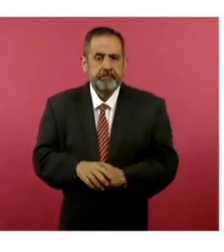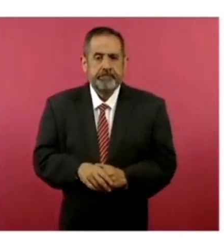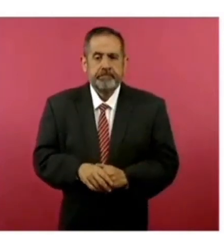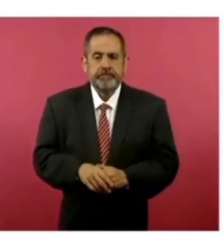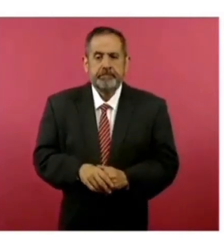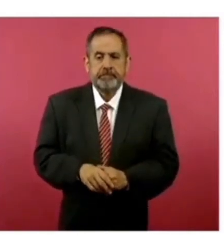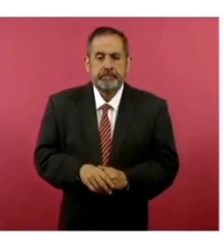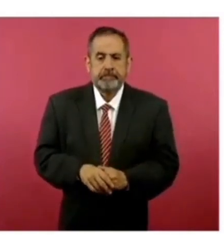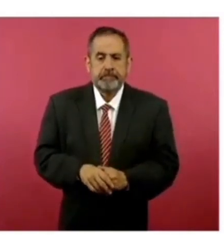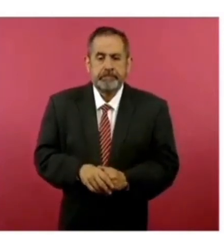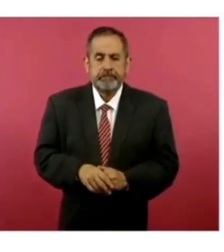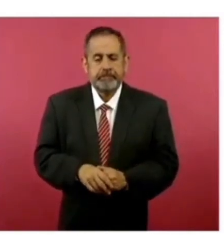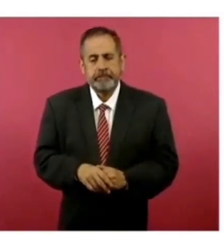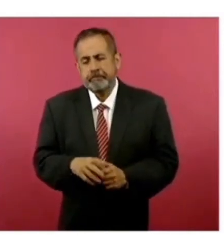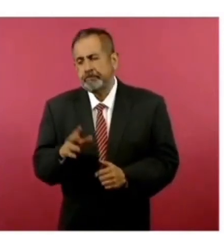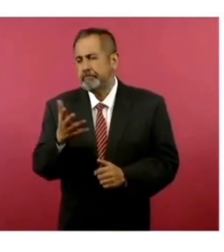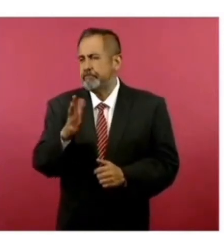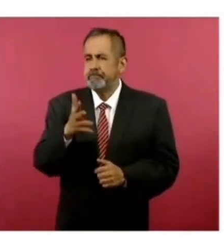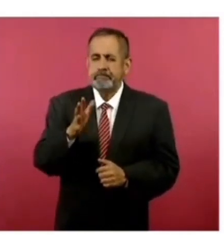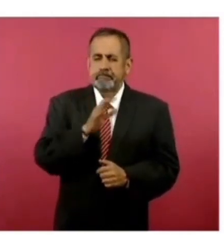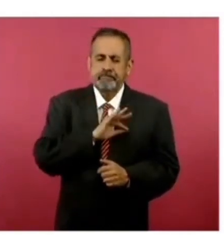Es como si